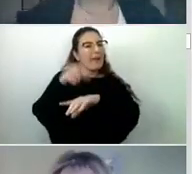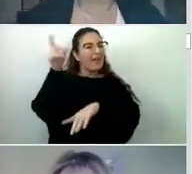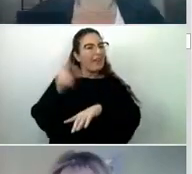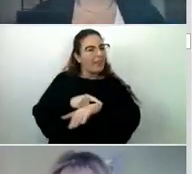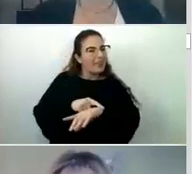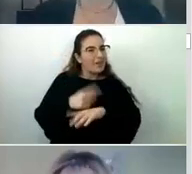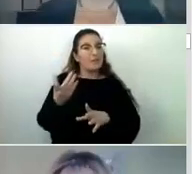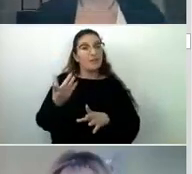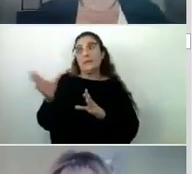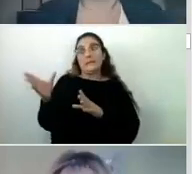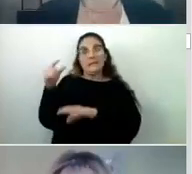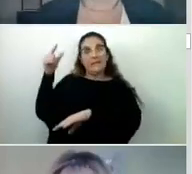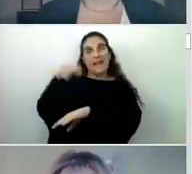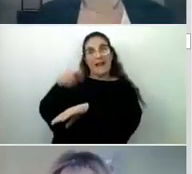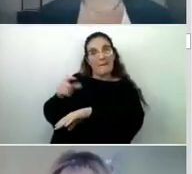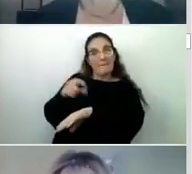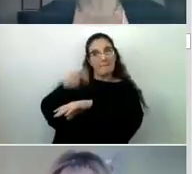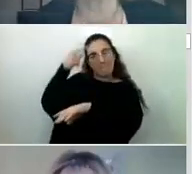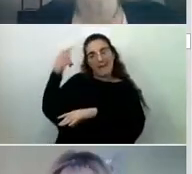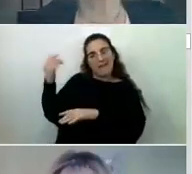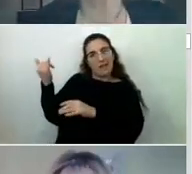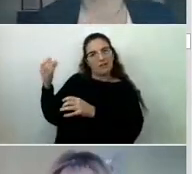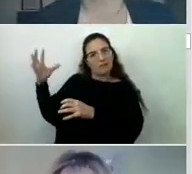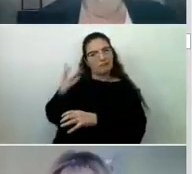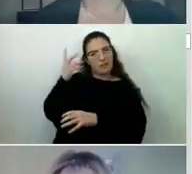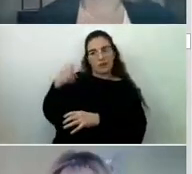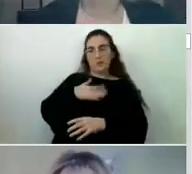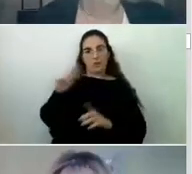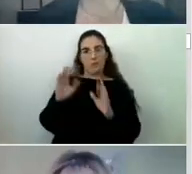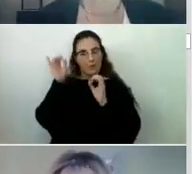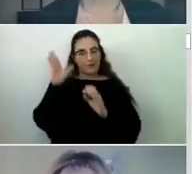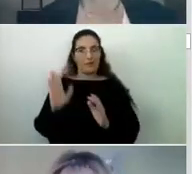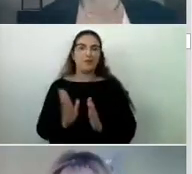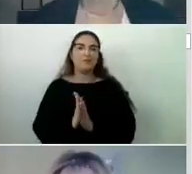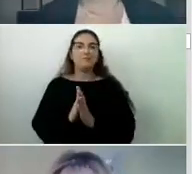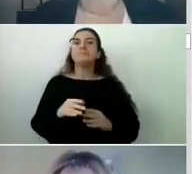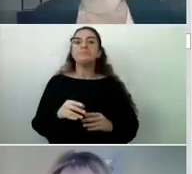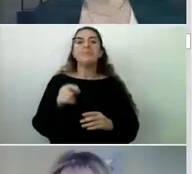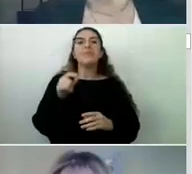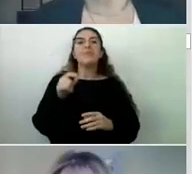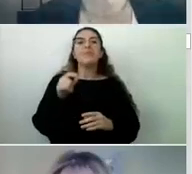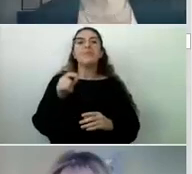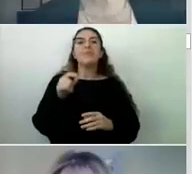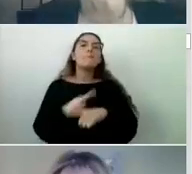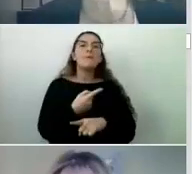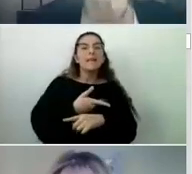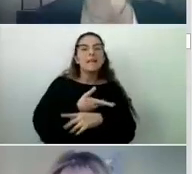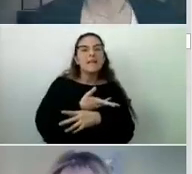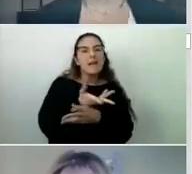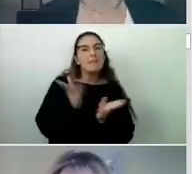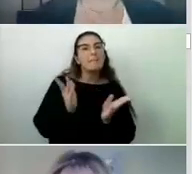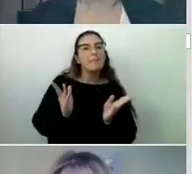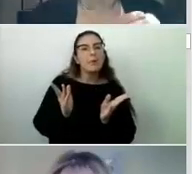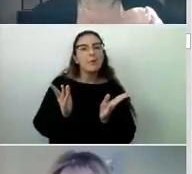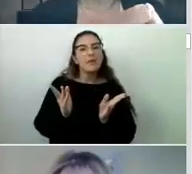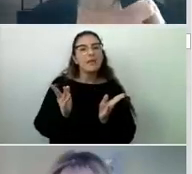realidad, trabajando las políticas públicas solo, de una manera unidireccional, con